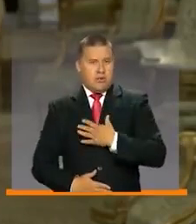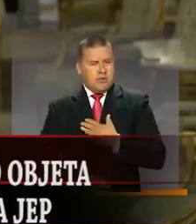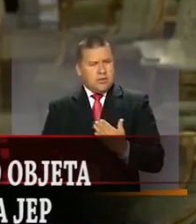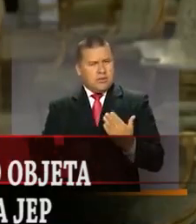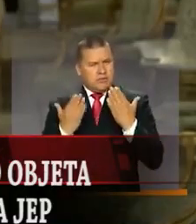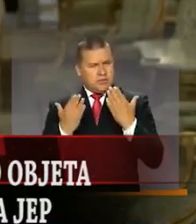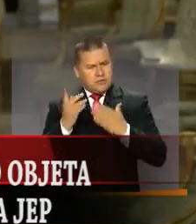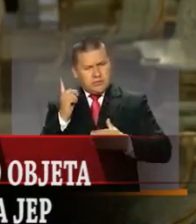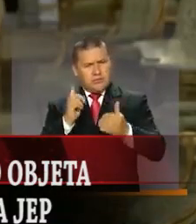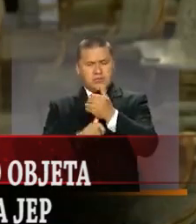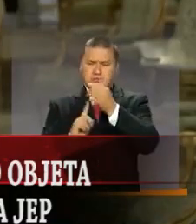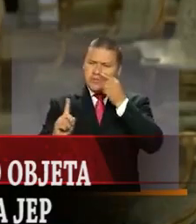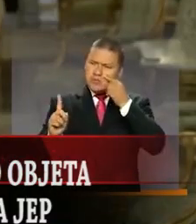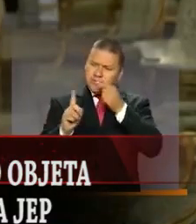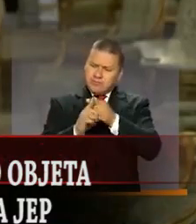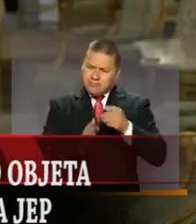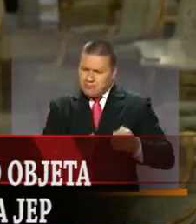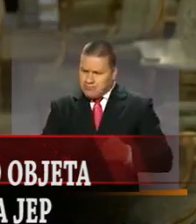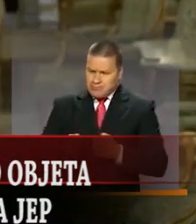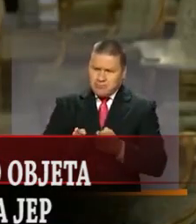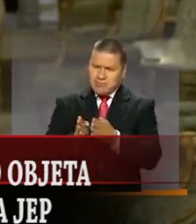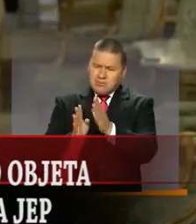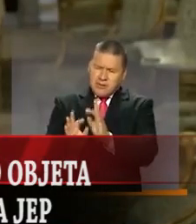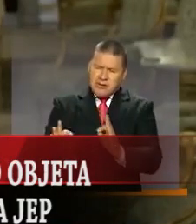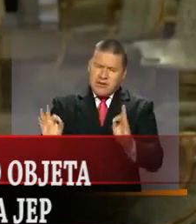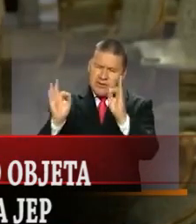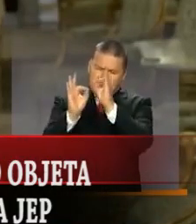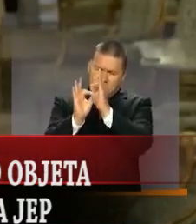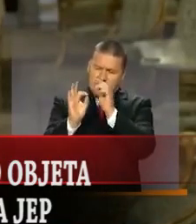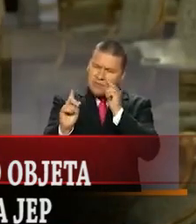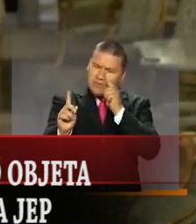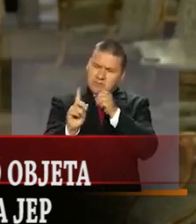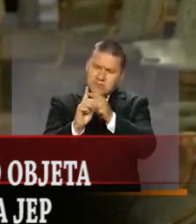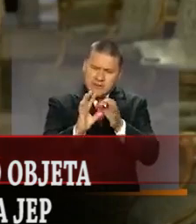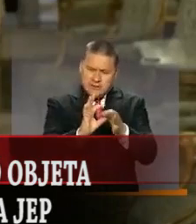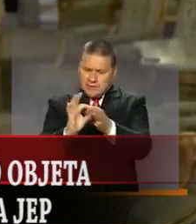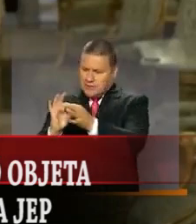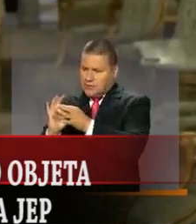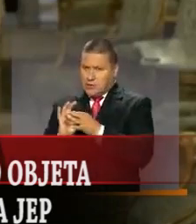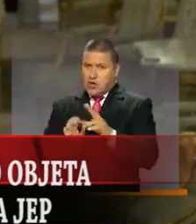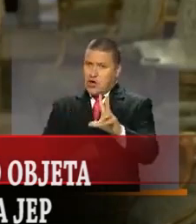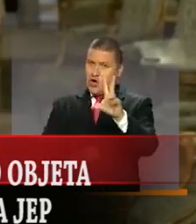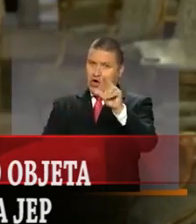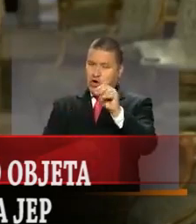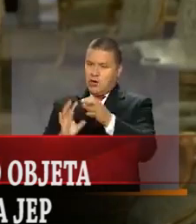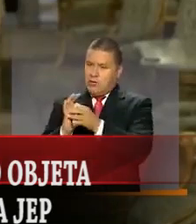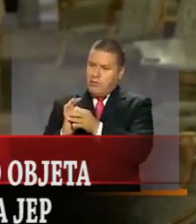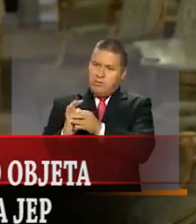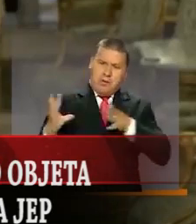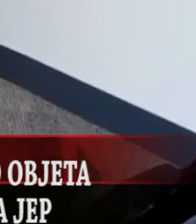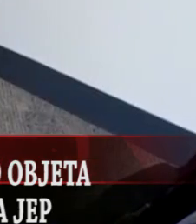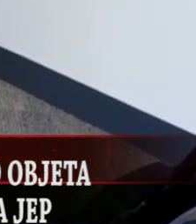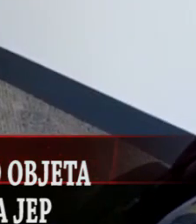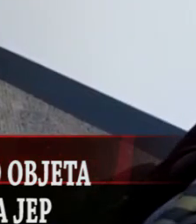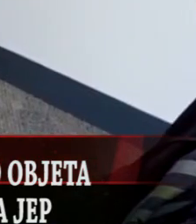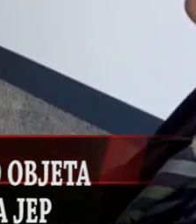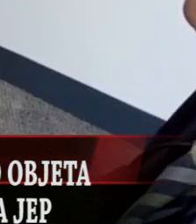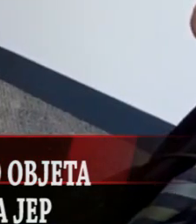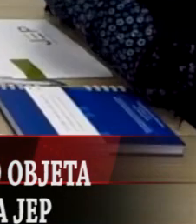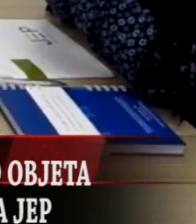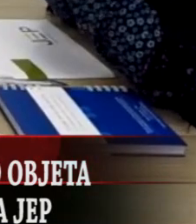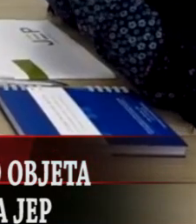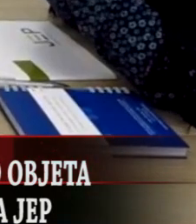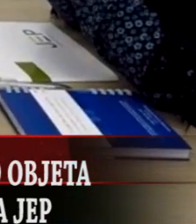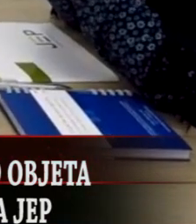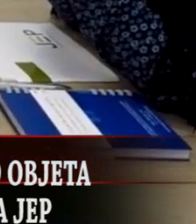permita encontrar un camino para enfocarnos en lo que nos une y no en lo que nos divide recordó